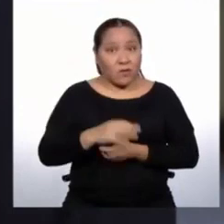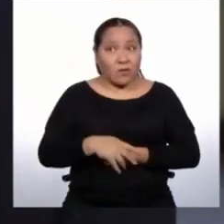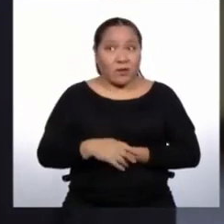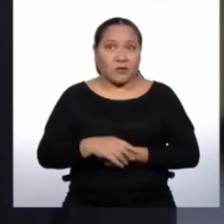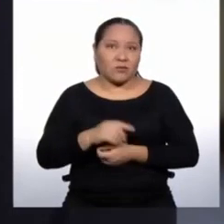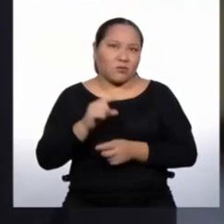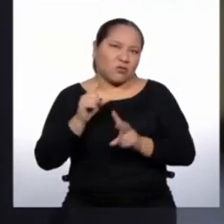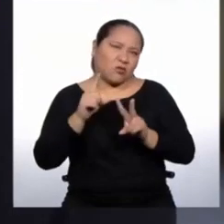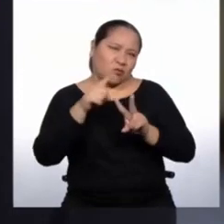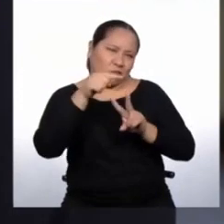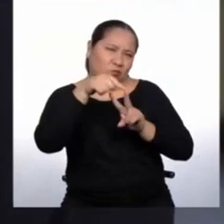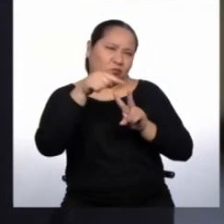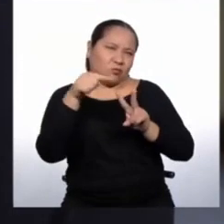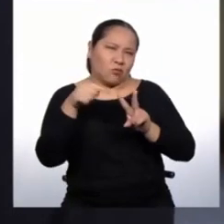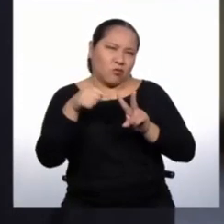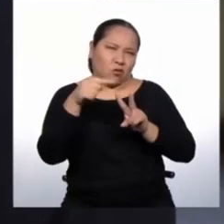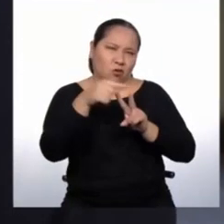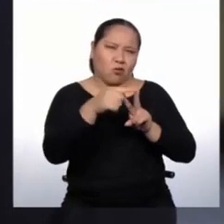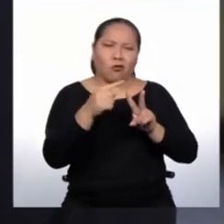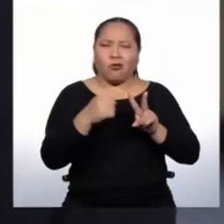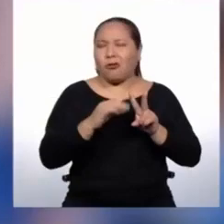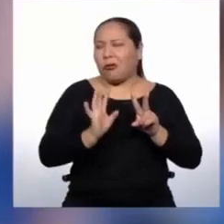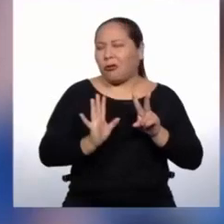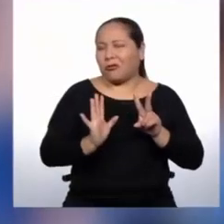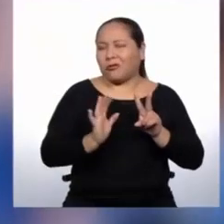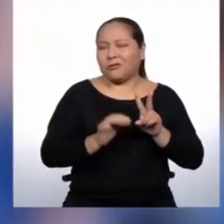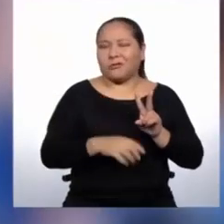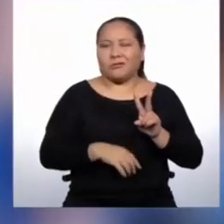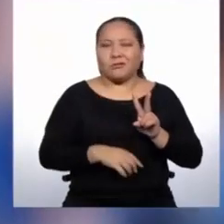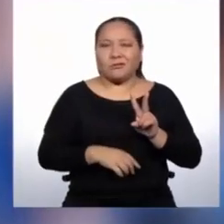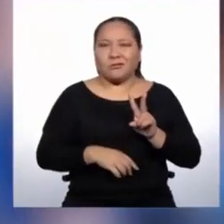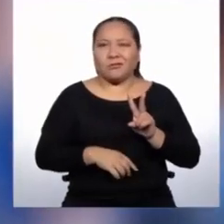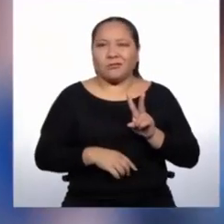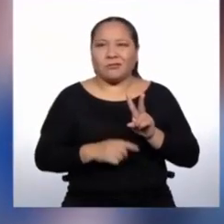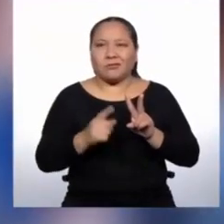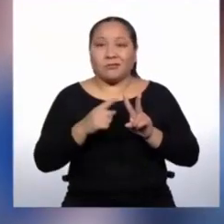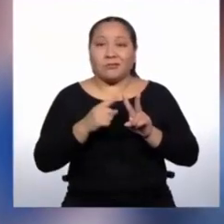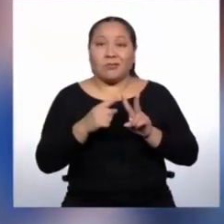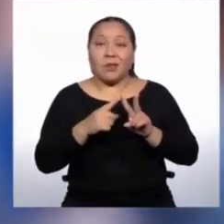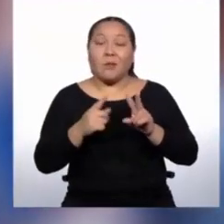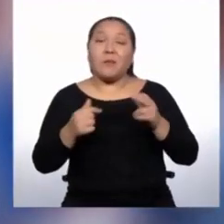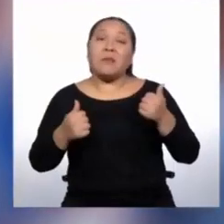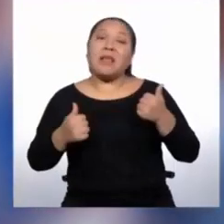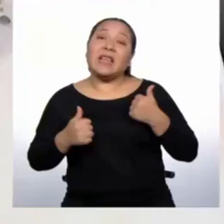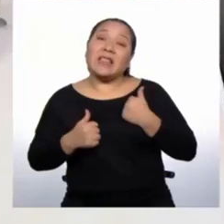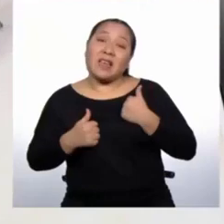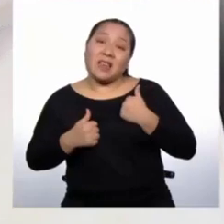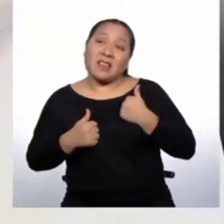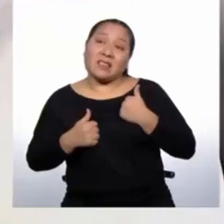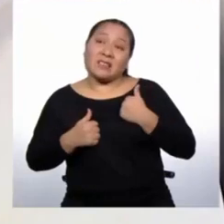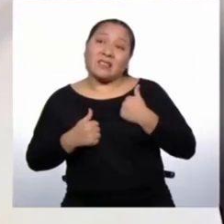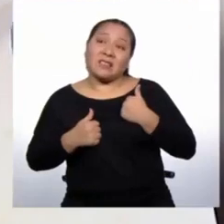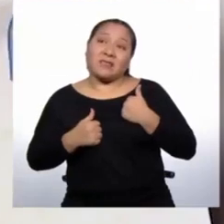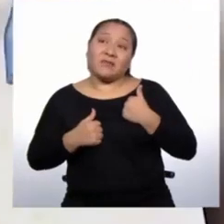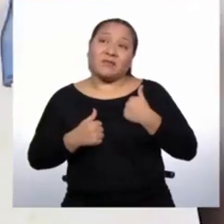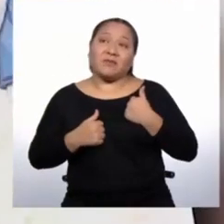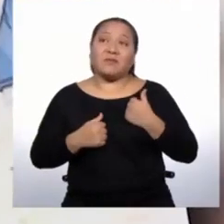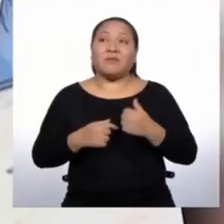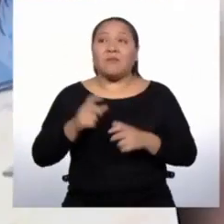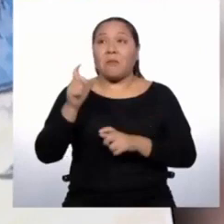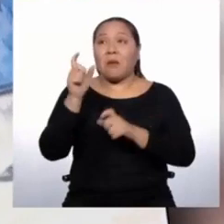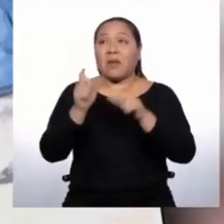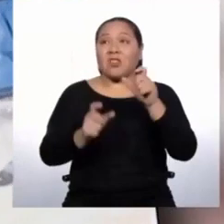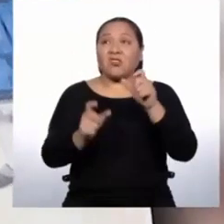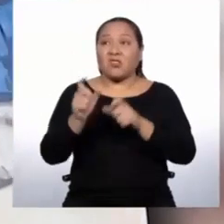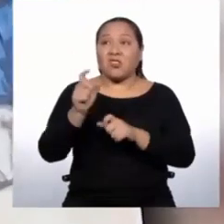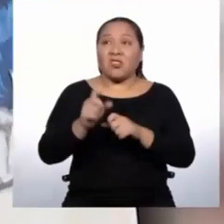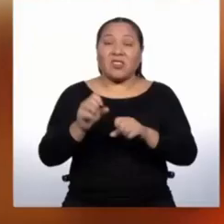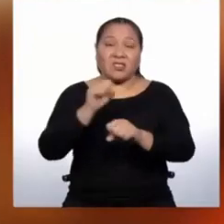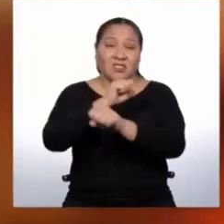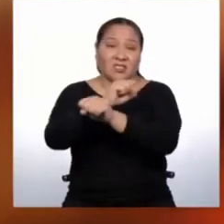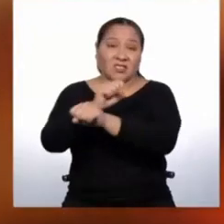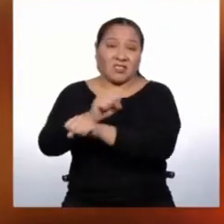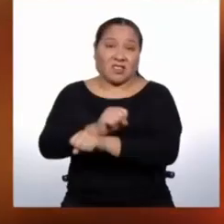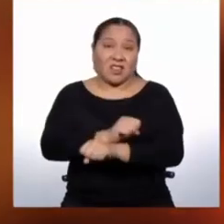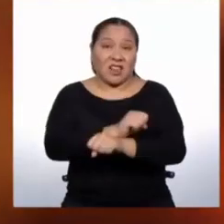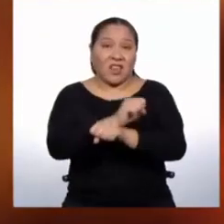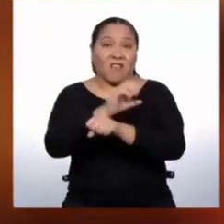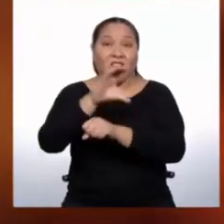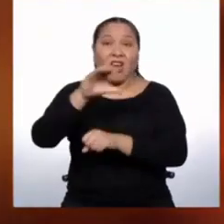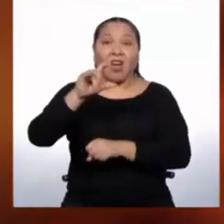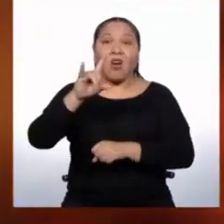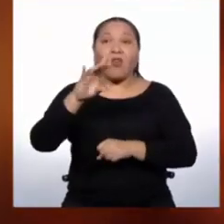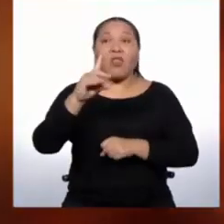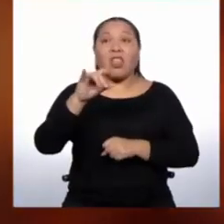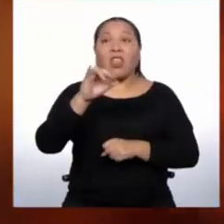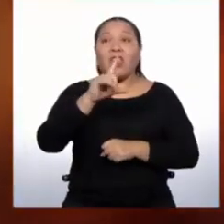son 2, grosso modo. Los militares, caudillos, su